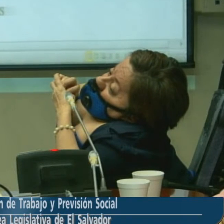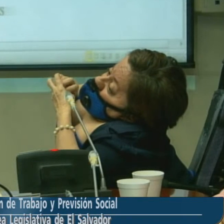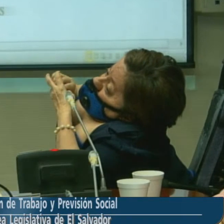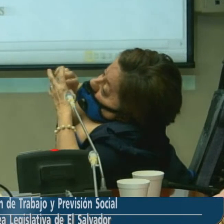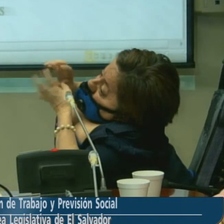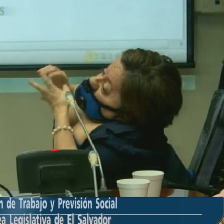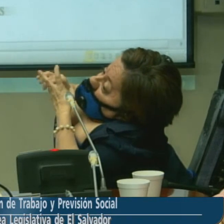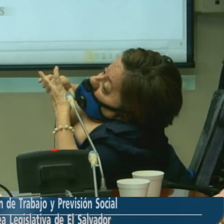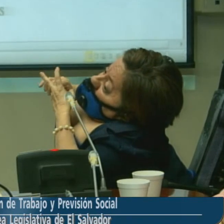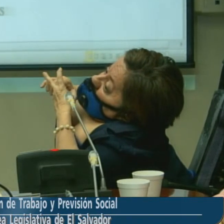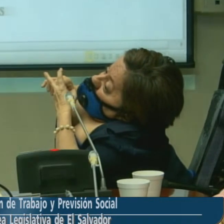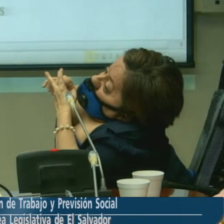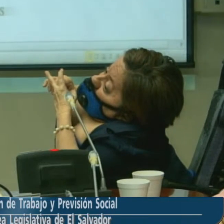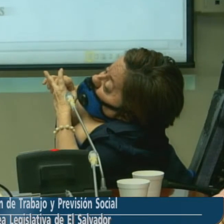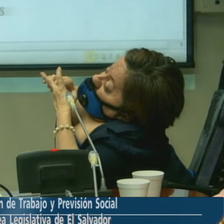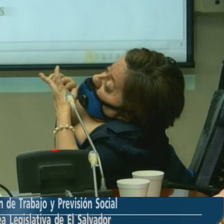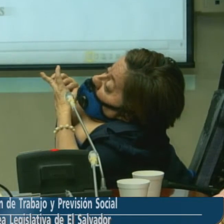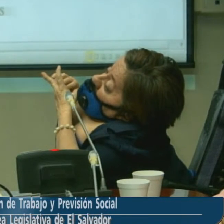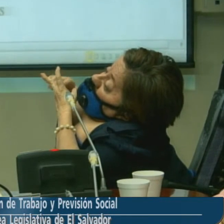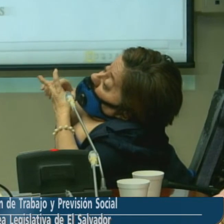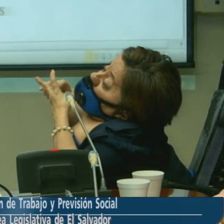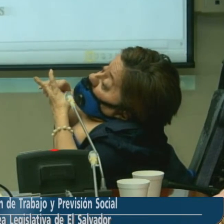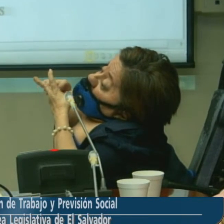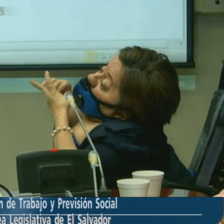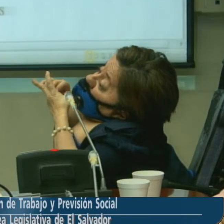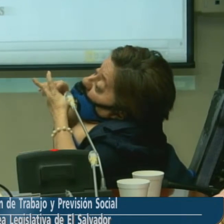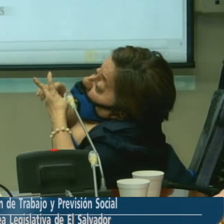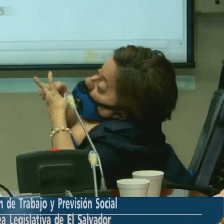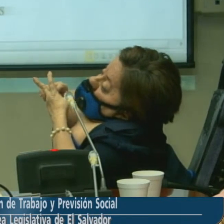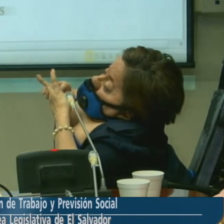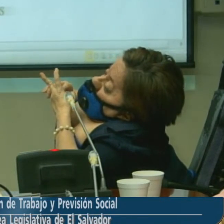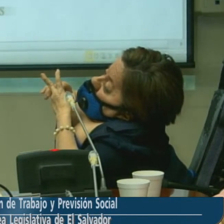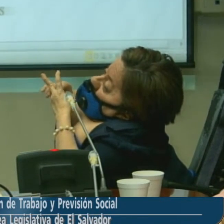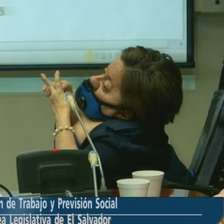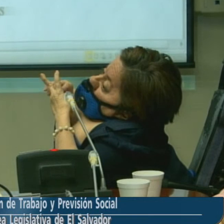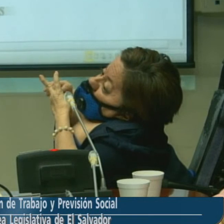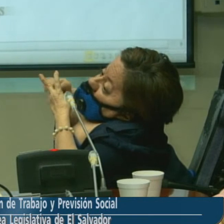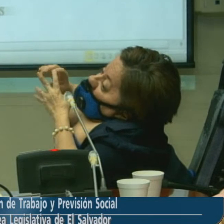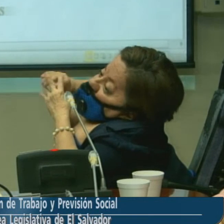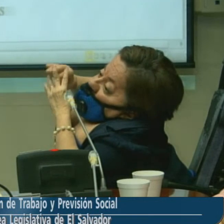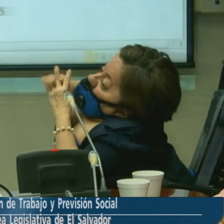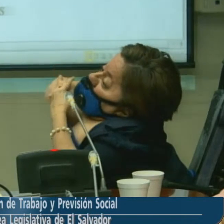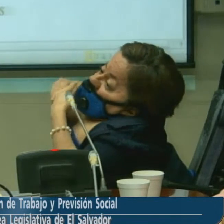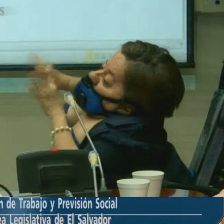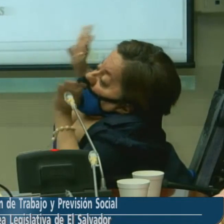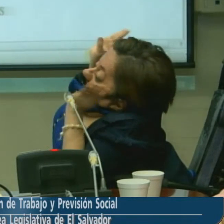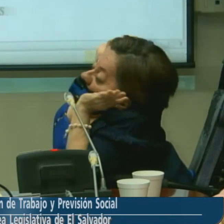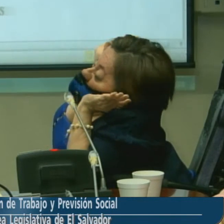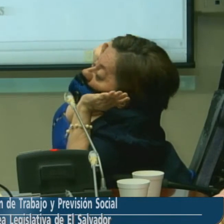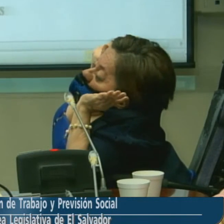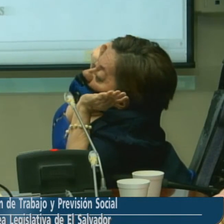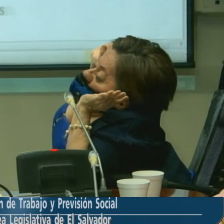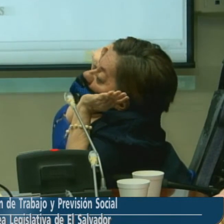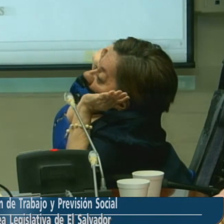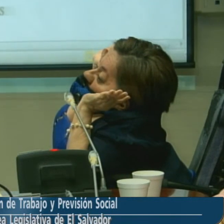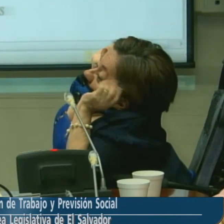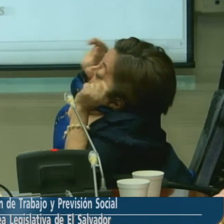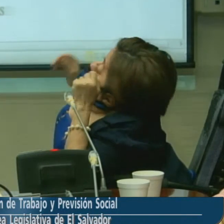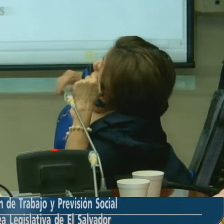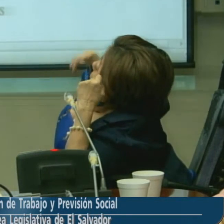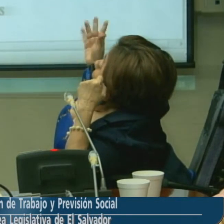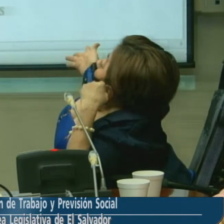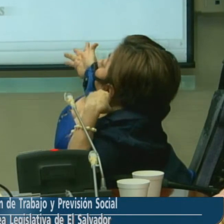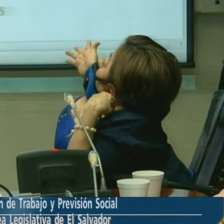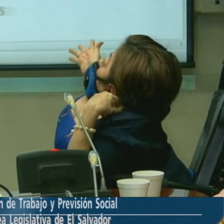particular del Código de Trabajo, que solo es para la empresa privada, porque el trabajo es para todos,